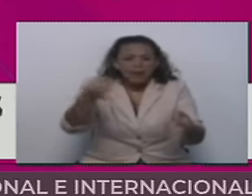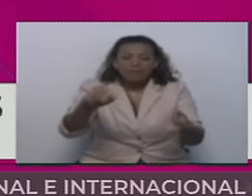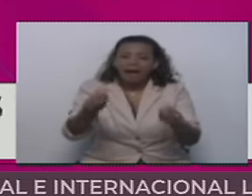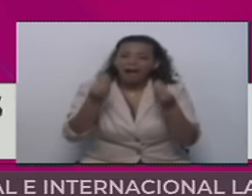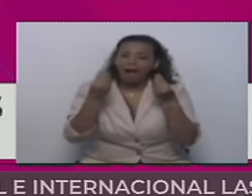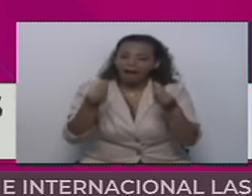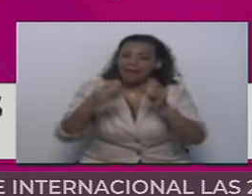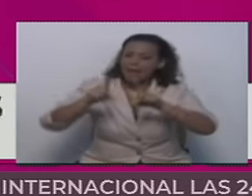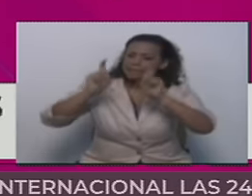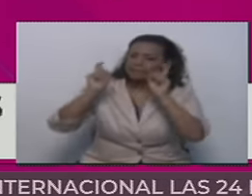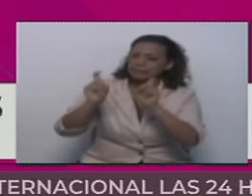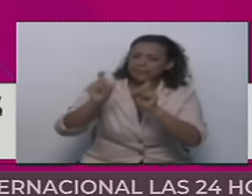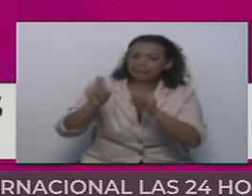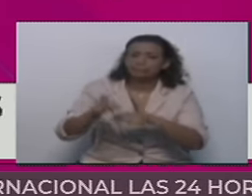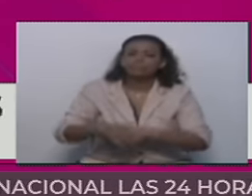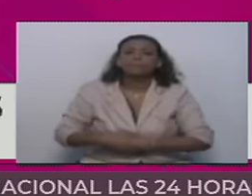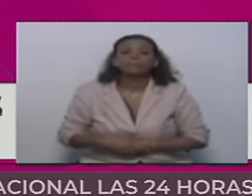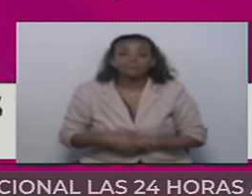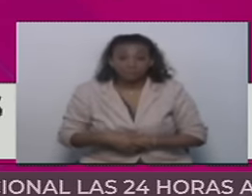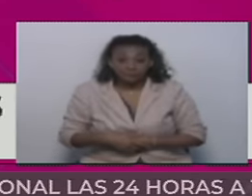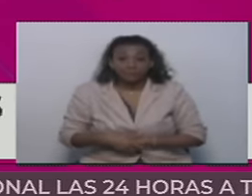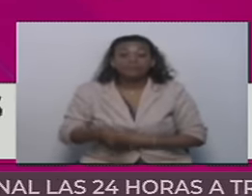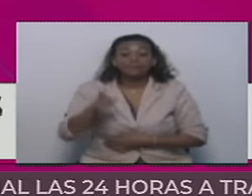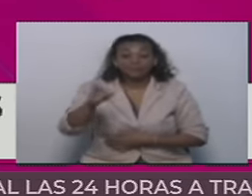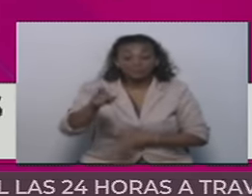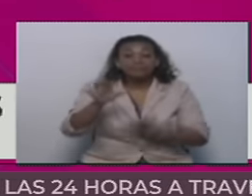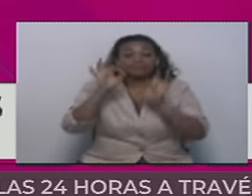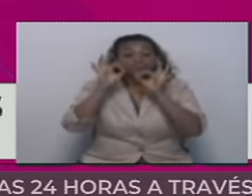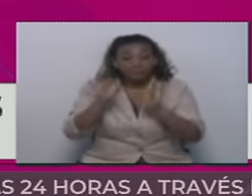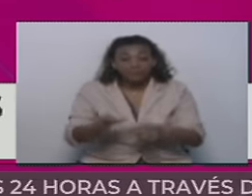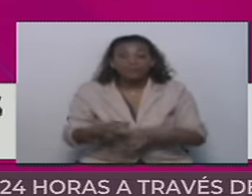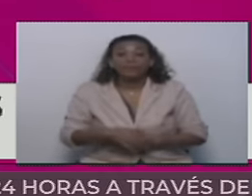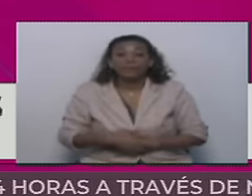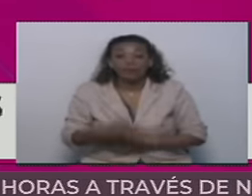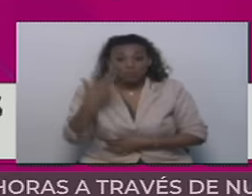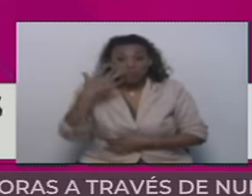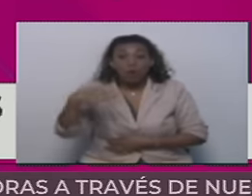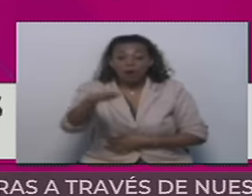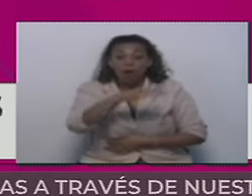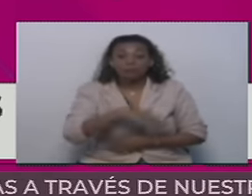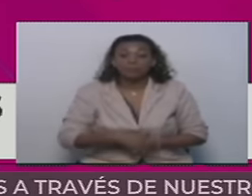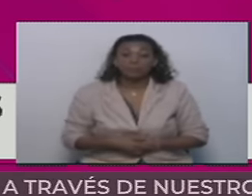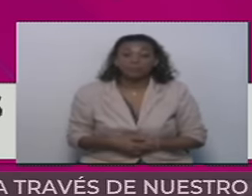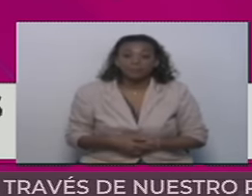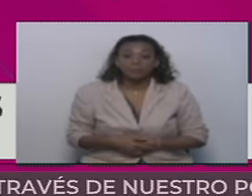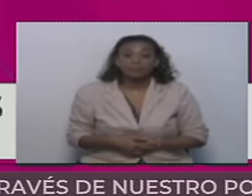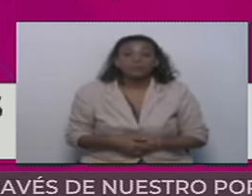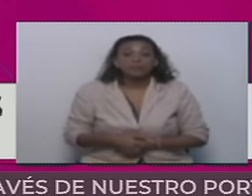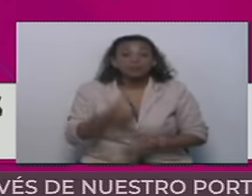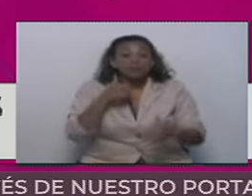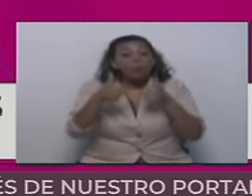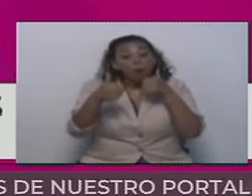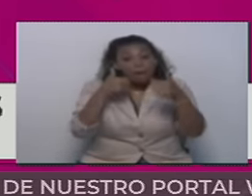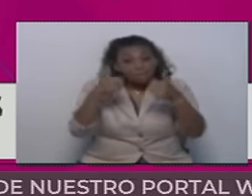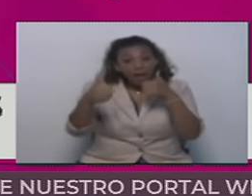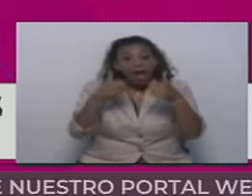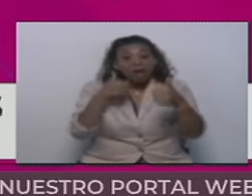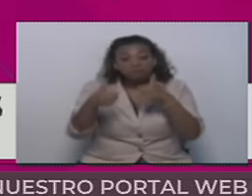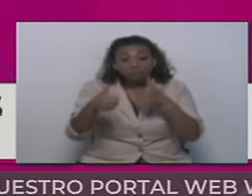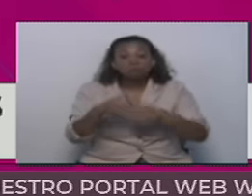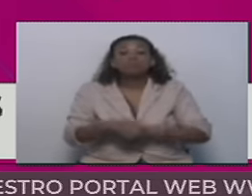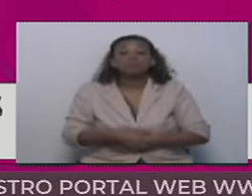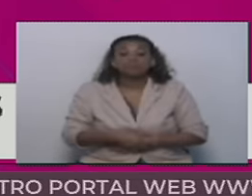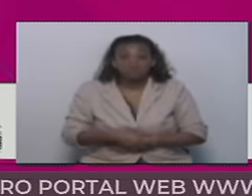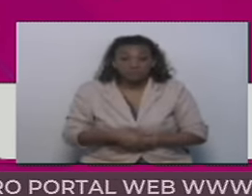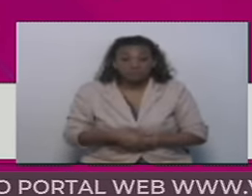calidad. Heridas ha habido, hay, producto del bombardeo. Aquí nos cayeron